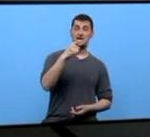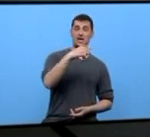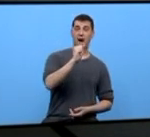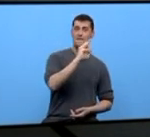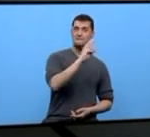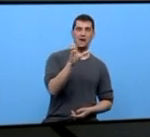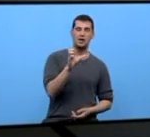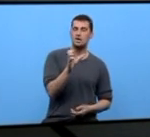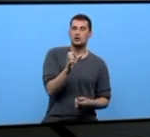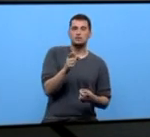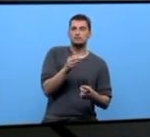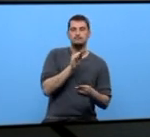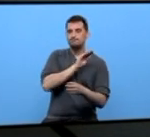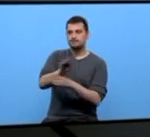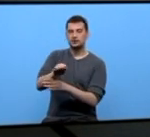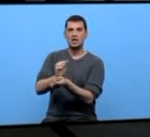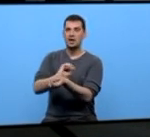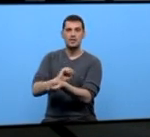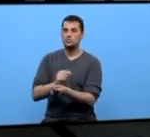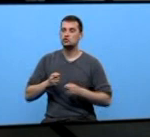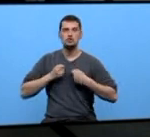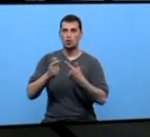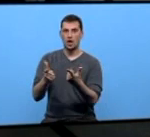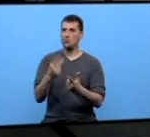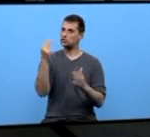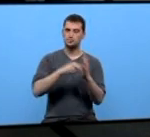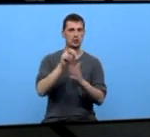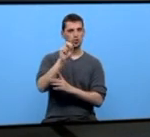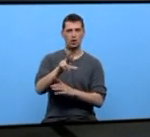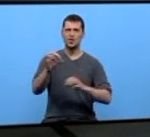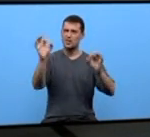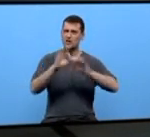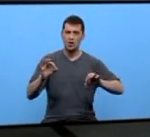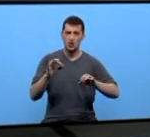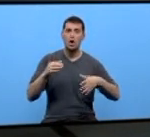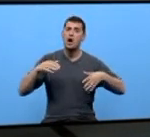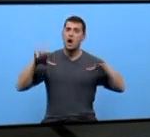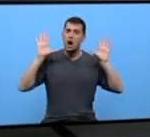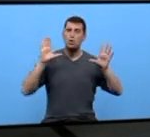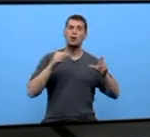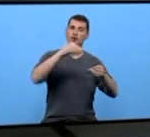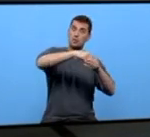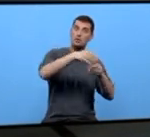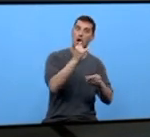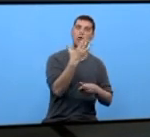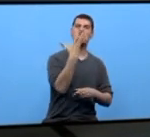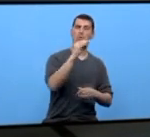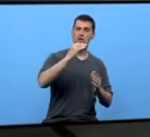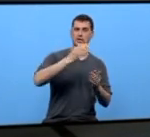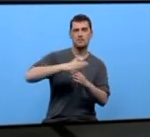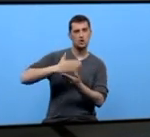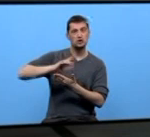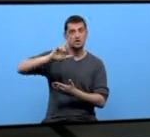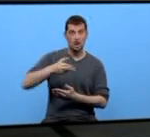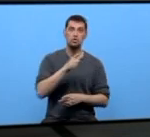Económica non concedeu créditos ás empresas galegas durante o 2012, a pesares de que dispuña de 50 millóns de euros